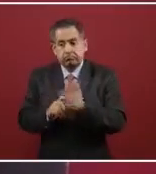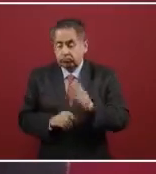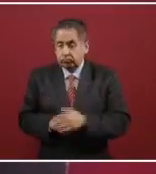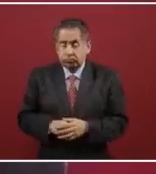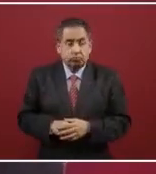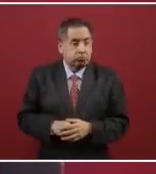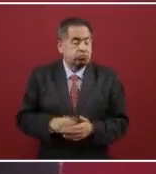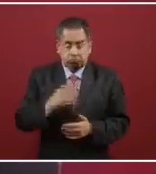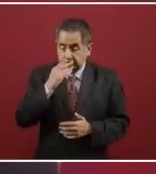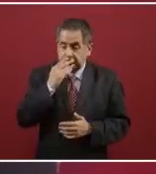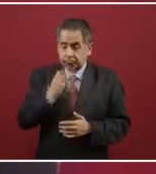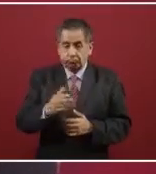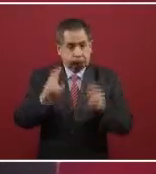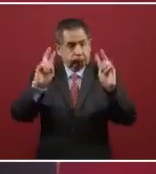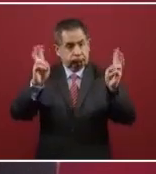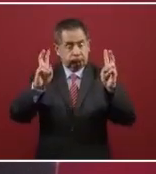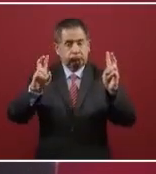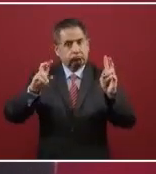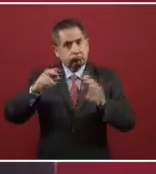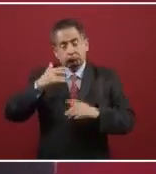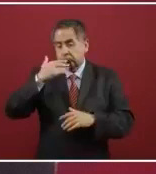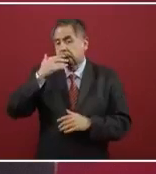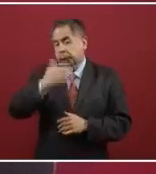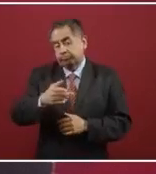Es un buen tema,